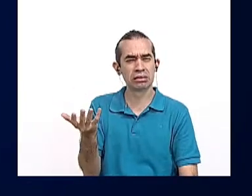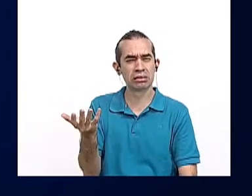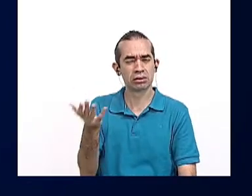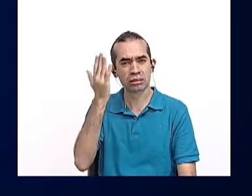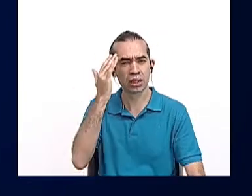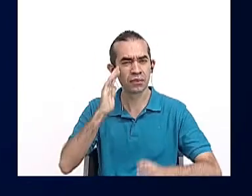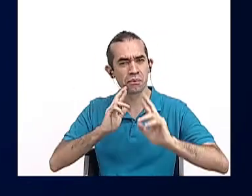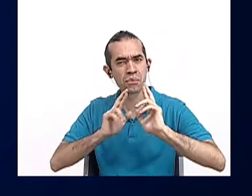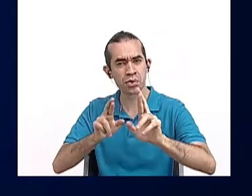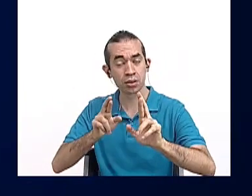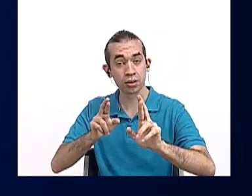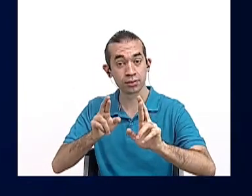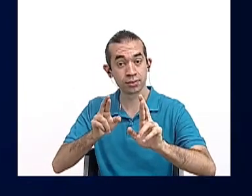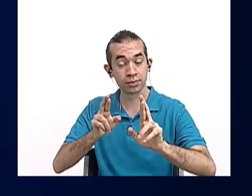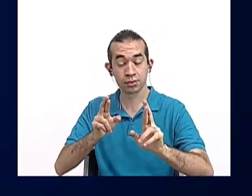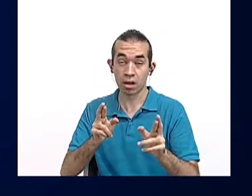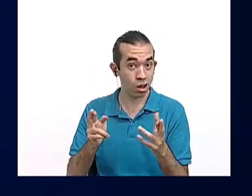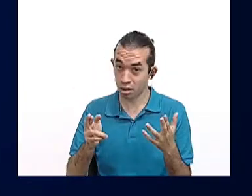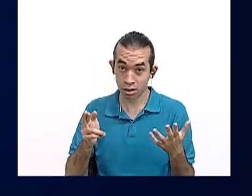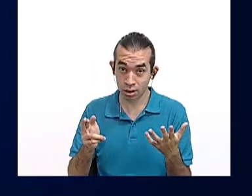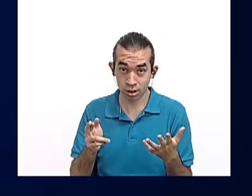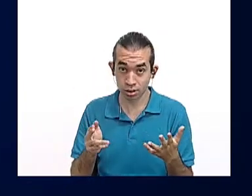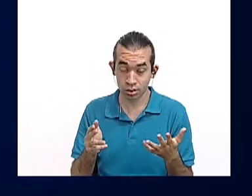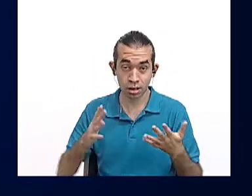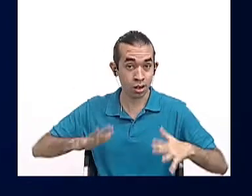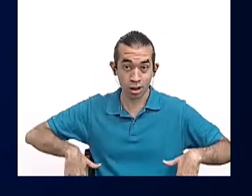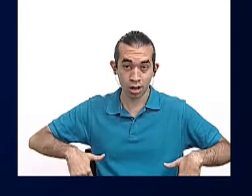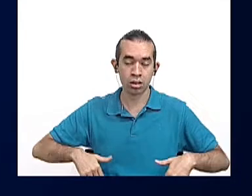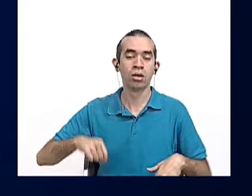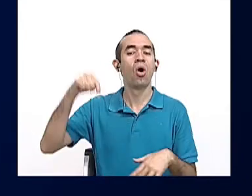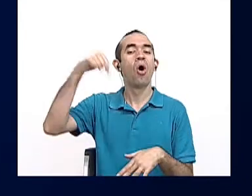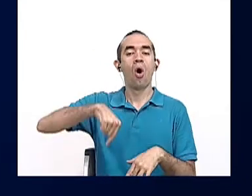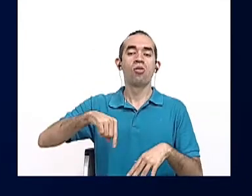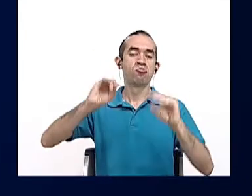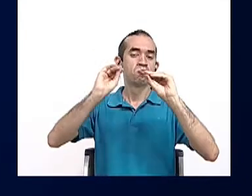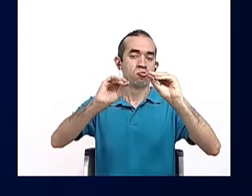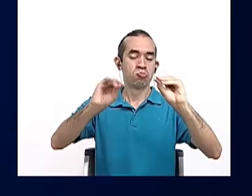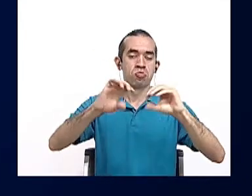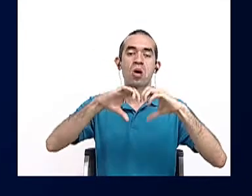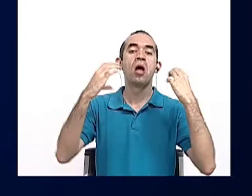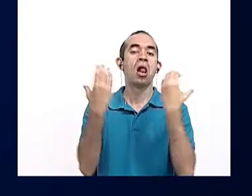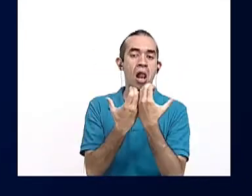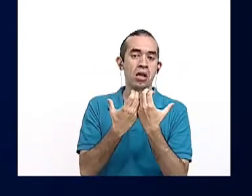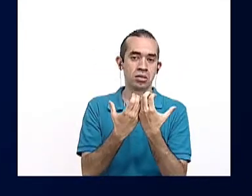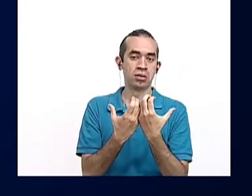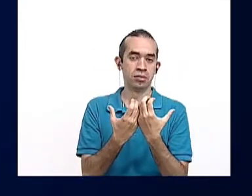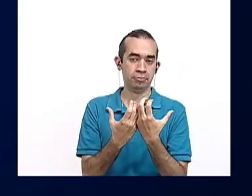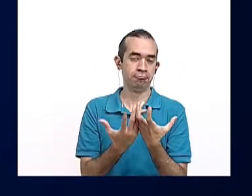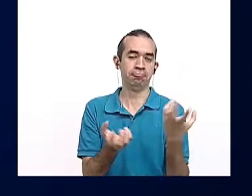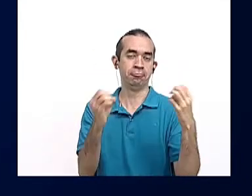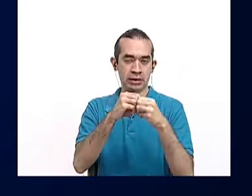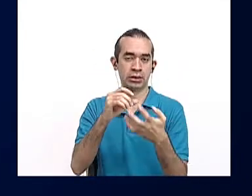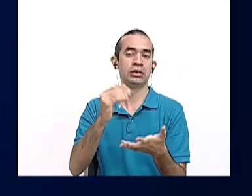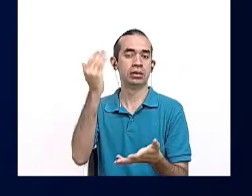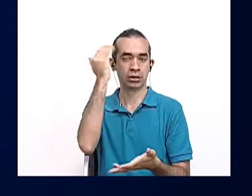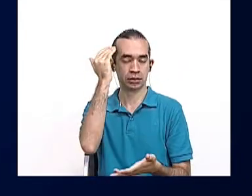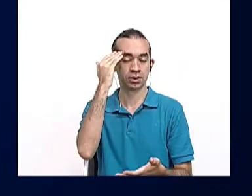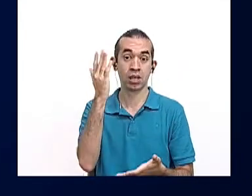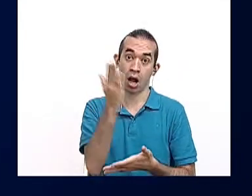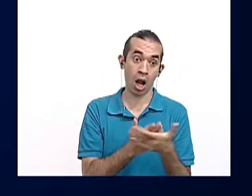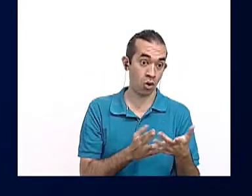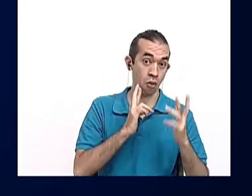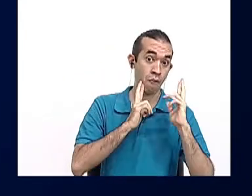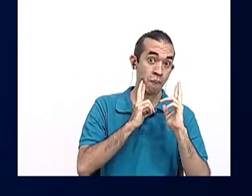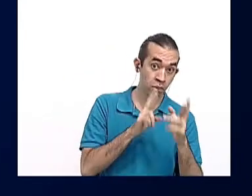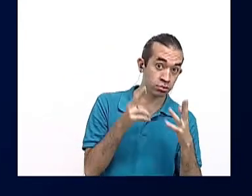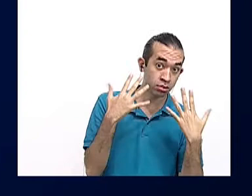la respuesta? Si no la conocen, vamos a estar ampliando en esta clase esos conocimientos. Y si ya tiene la respuesta, puede ir